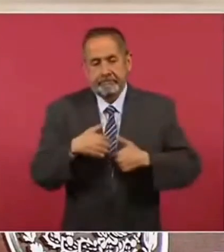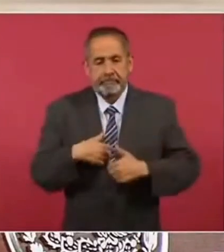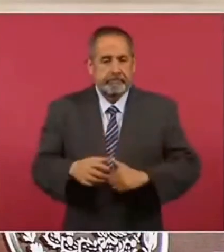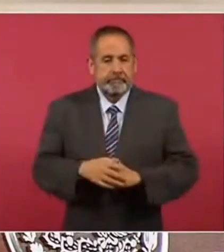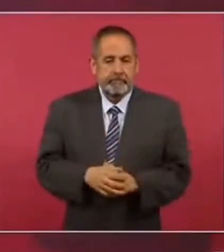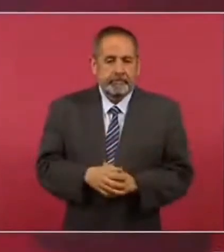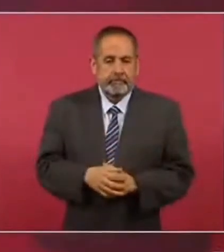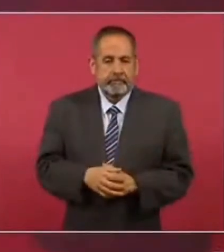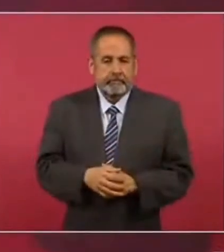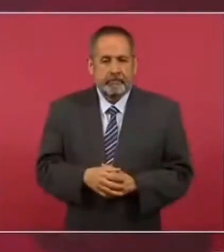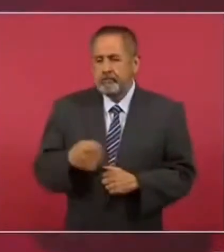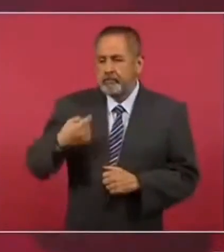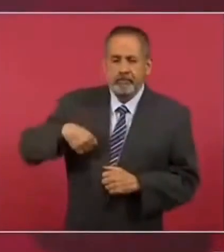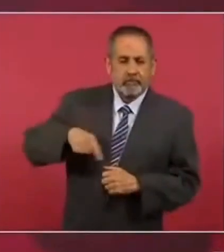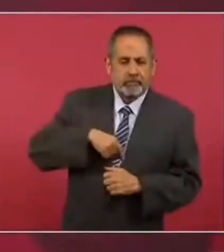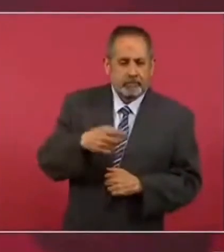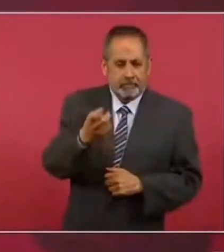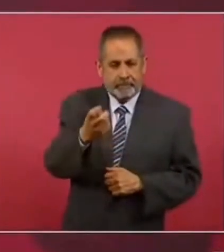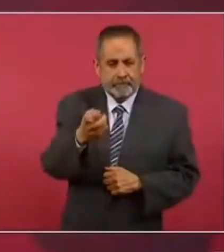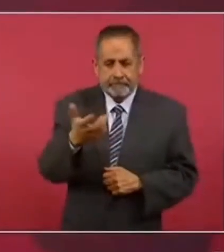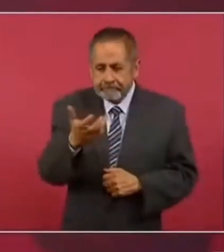No hacemos nosotros